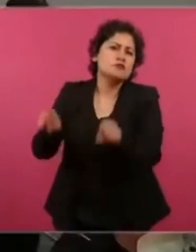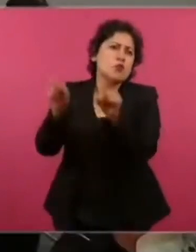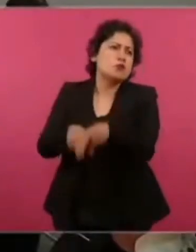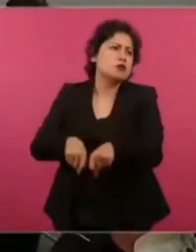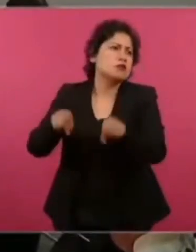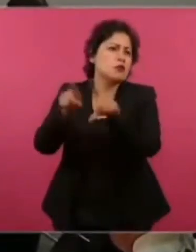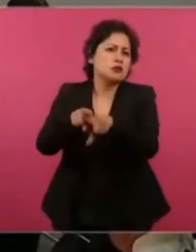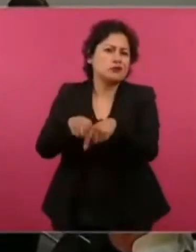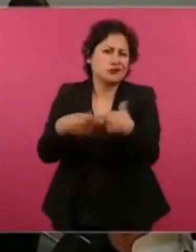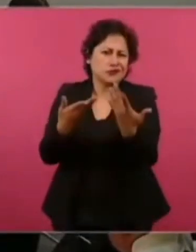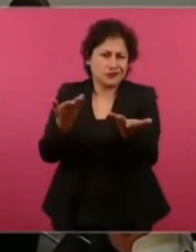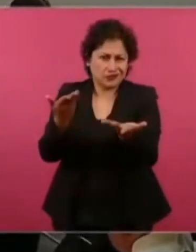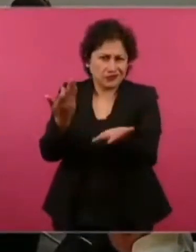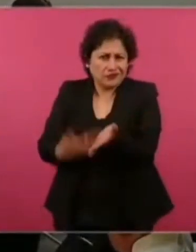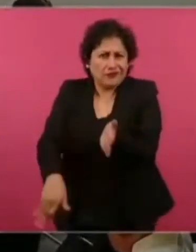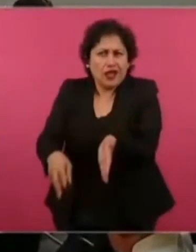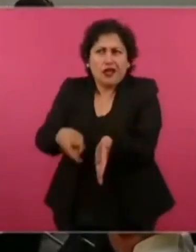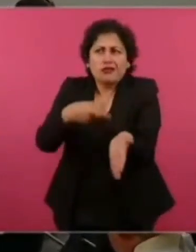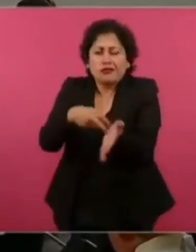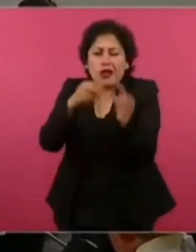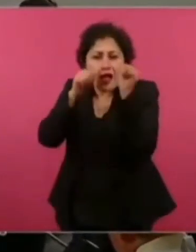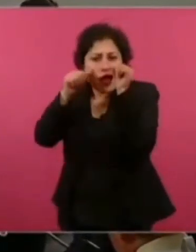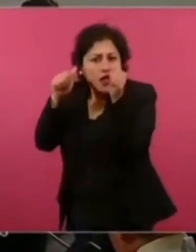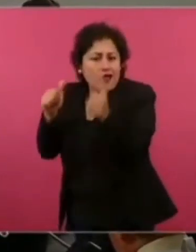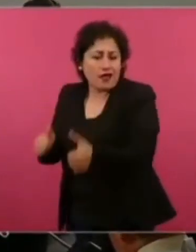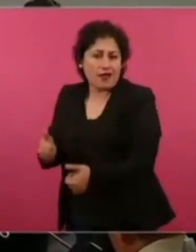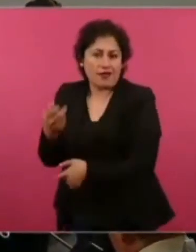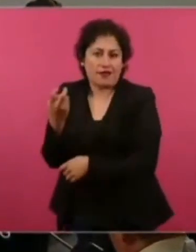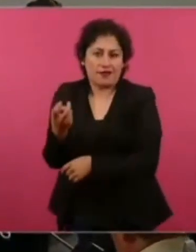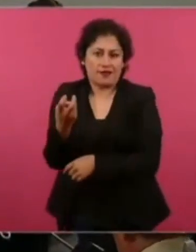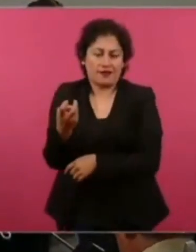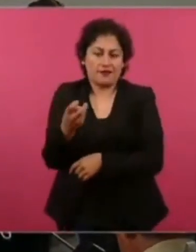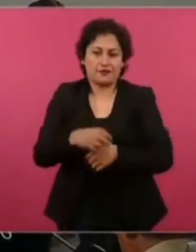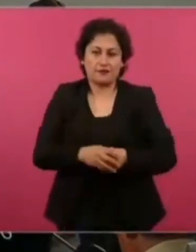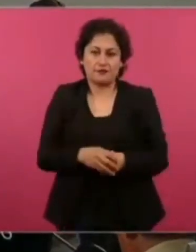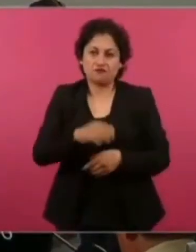Bueno, ni siquiera